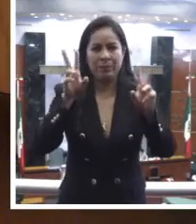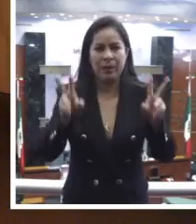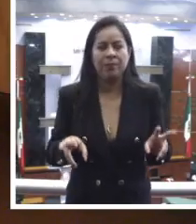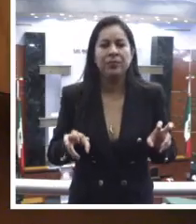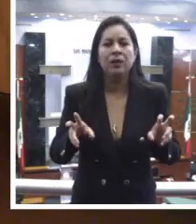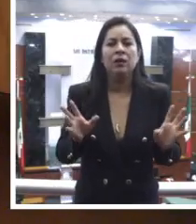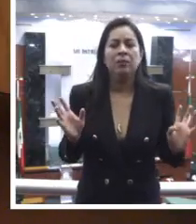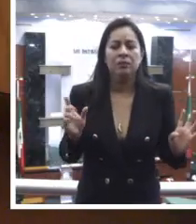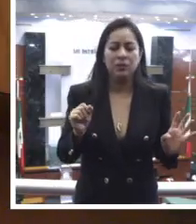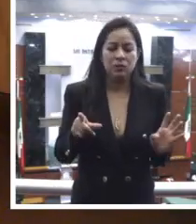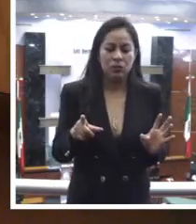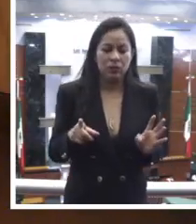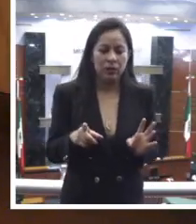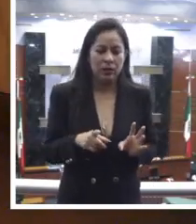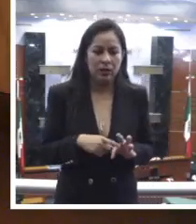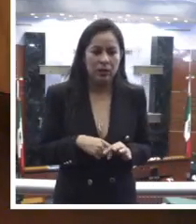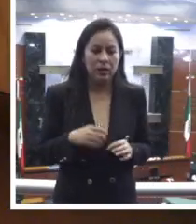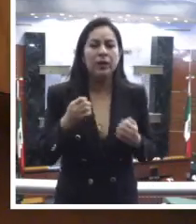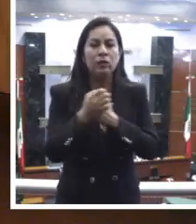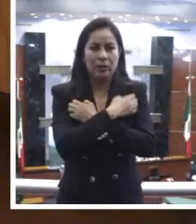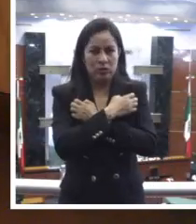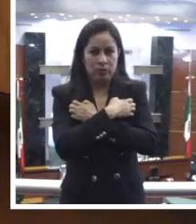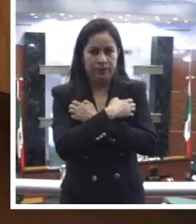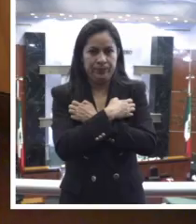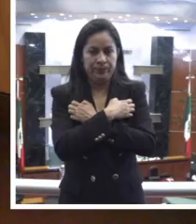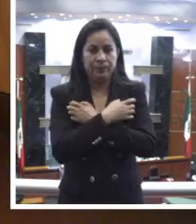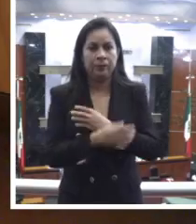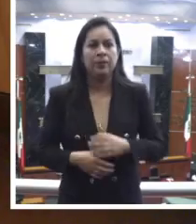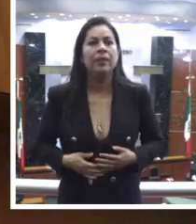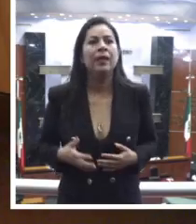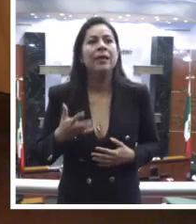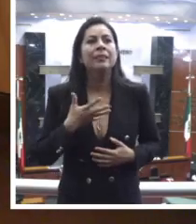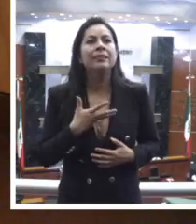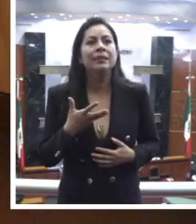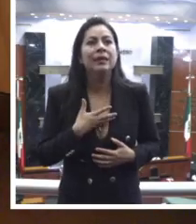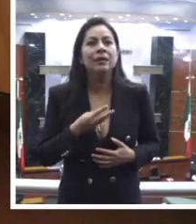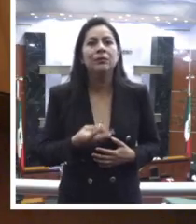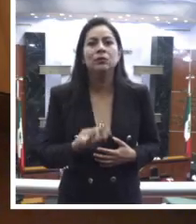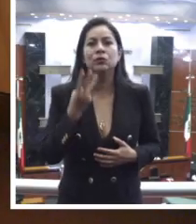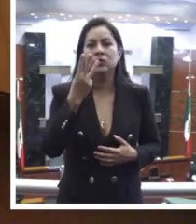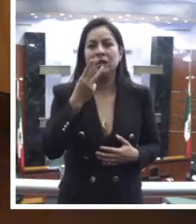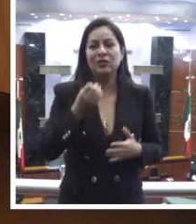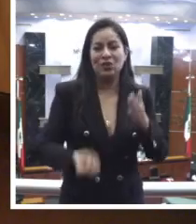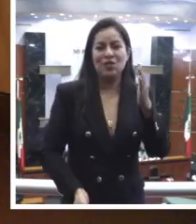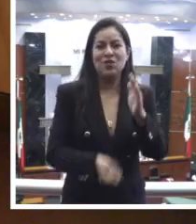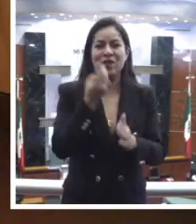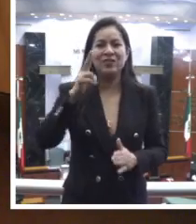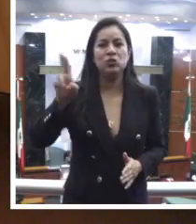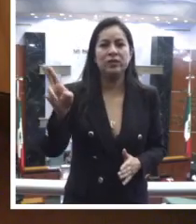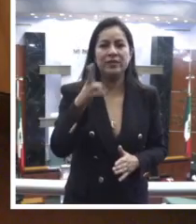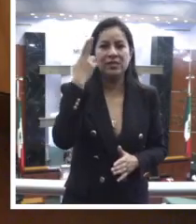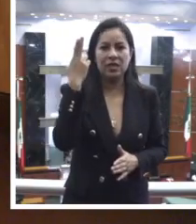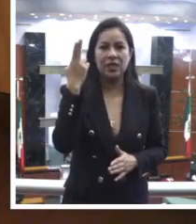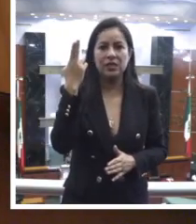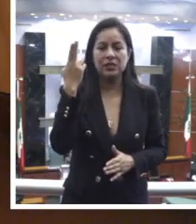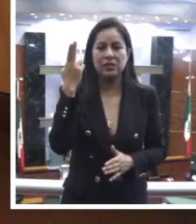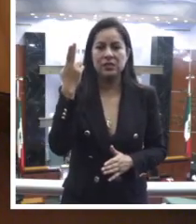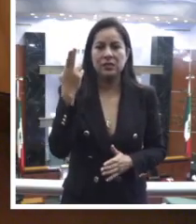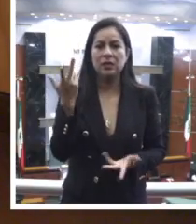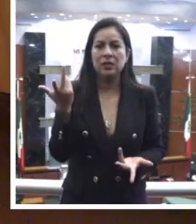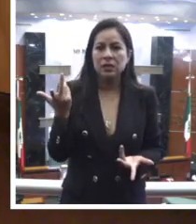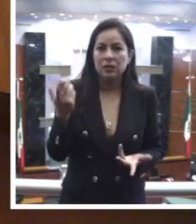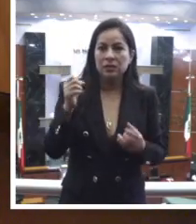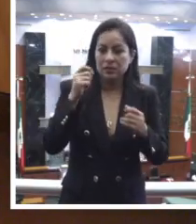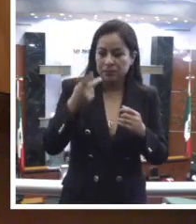en cuestión de educación. Tenemos 3 nuevas universidades. Este